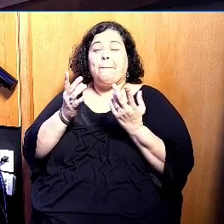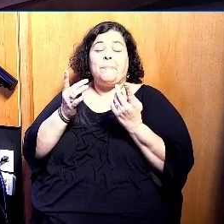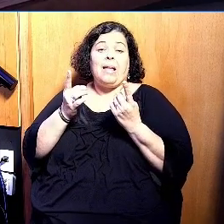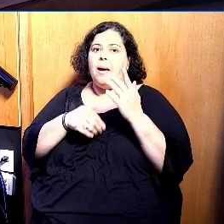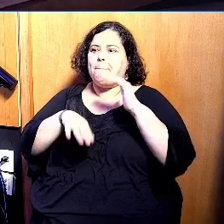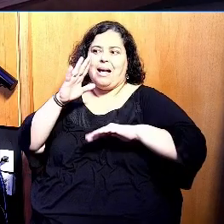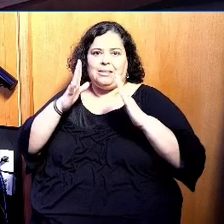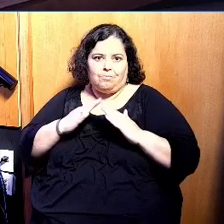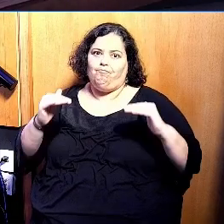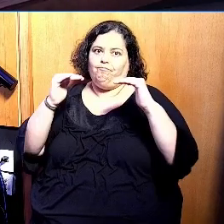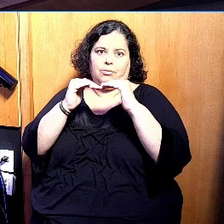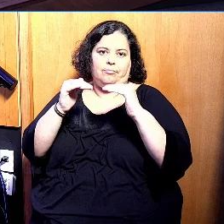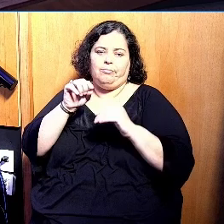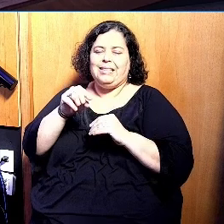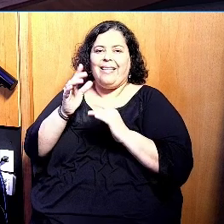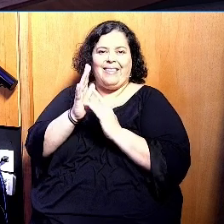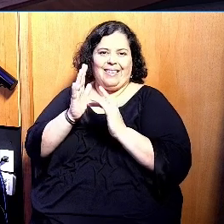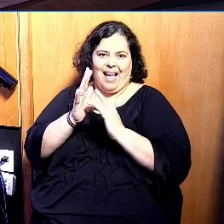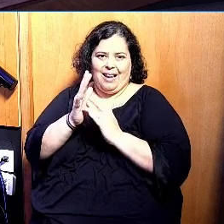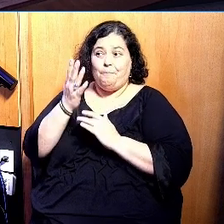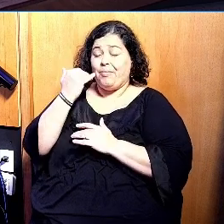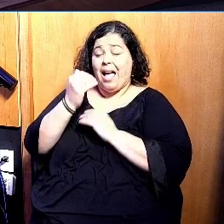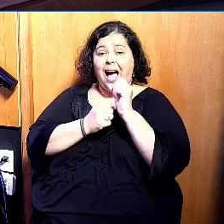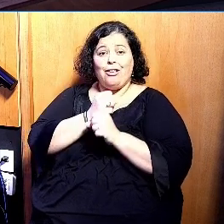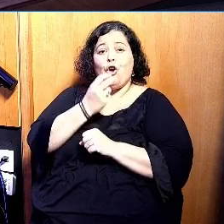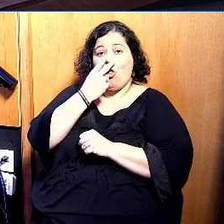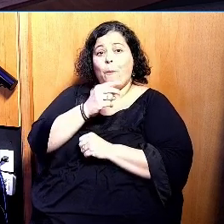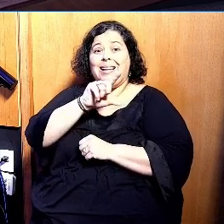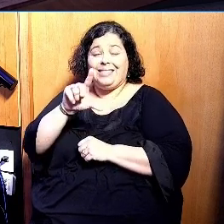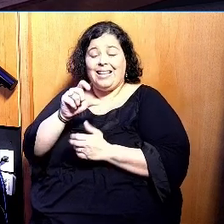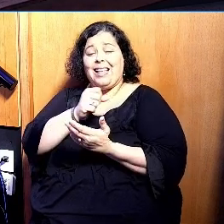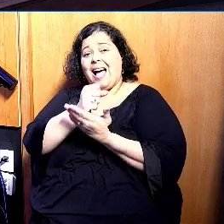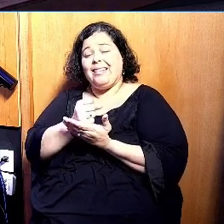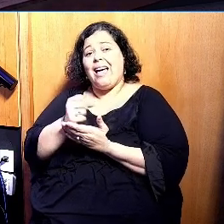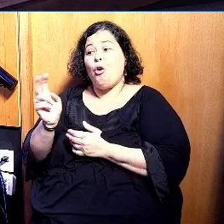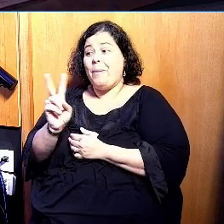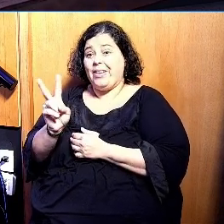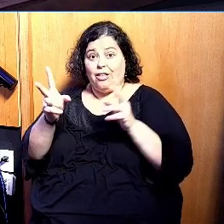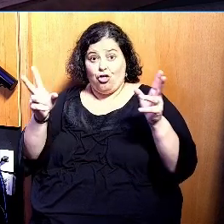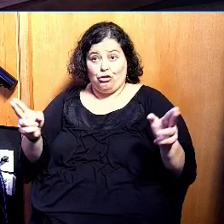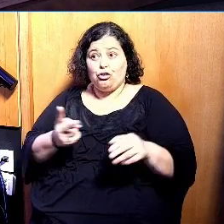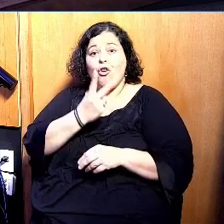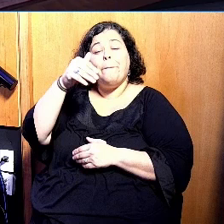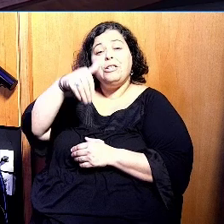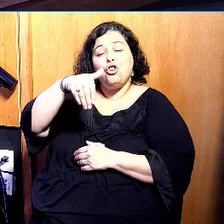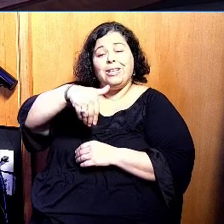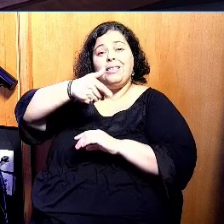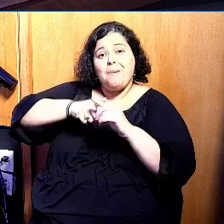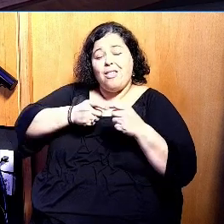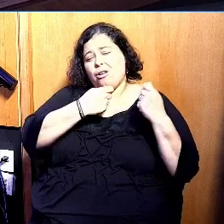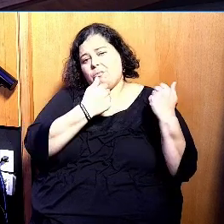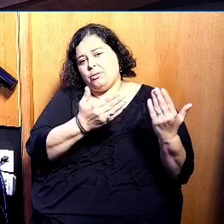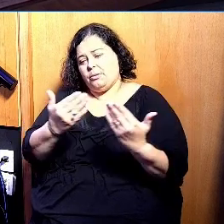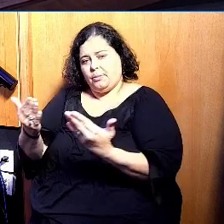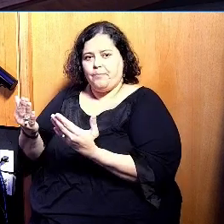digital, entre el 2007 y el 2022 hemos entregado más de 2,5 millones de laptops y tablets a los estudiantes de la